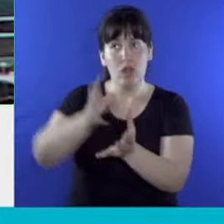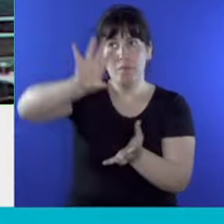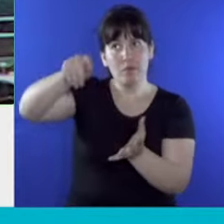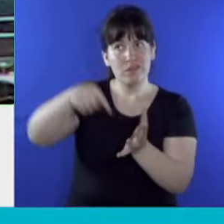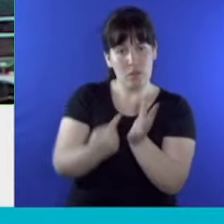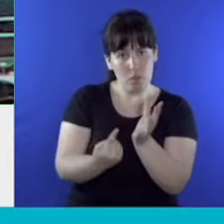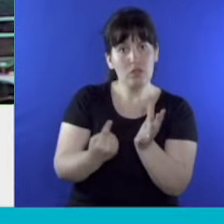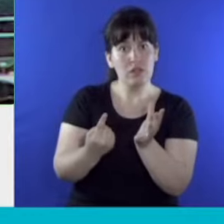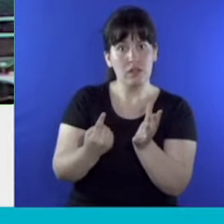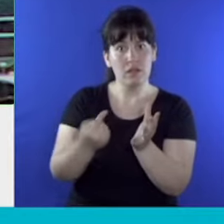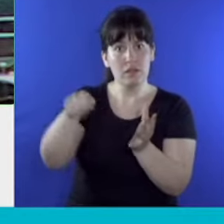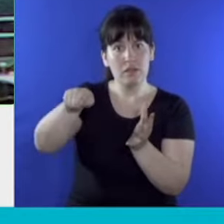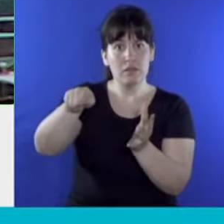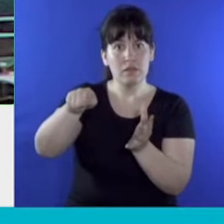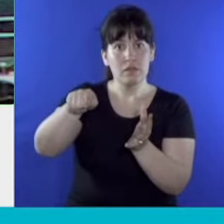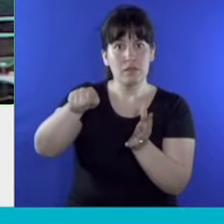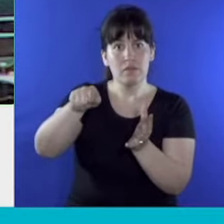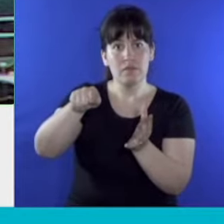Buenos Aires